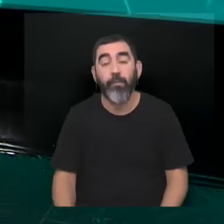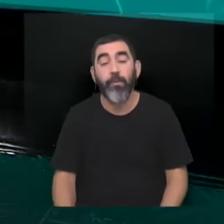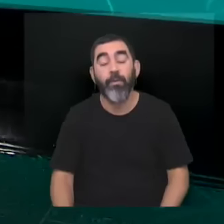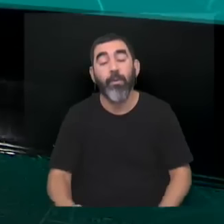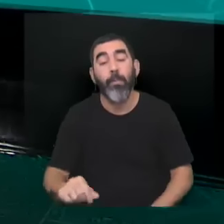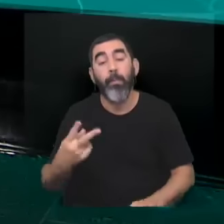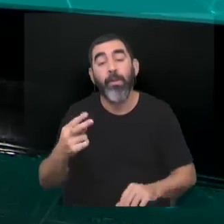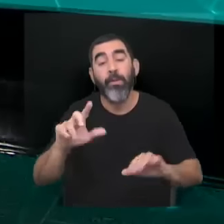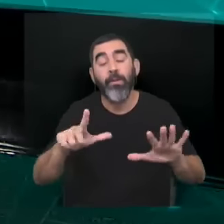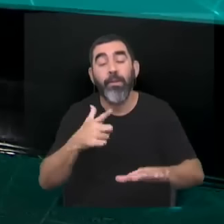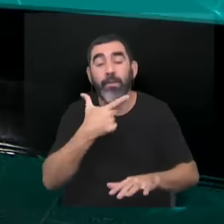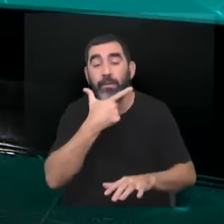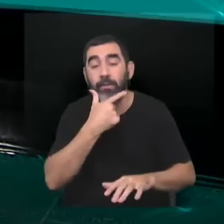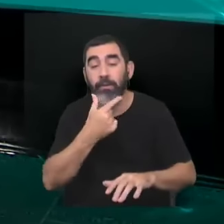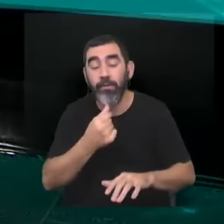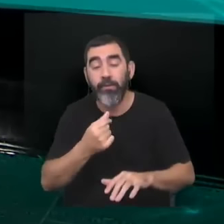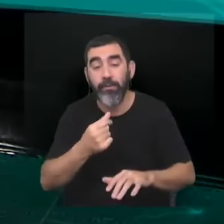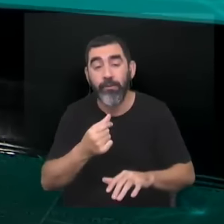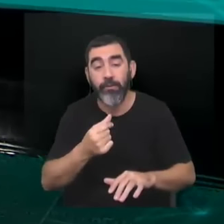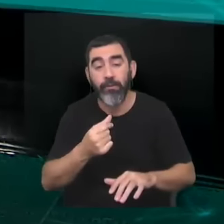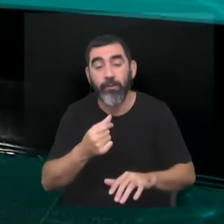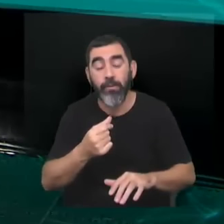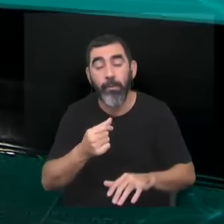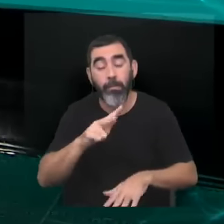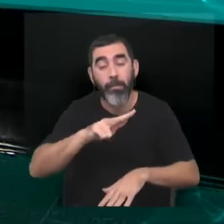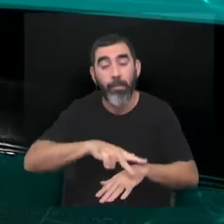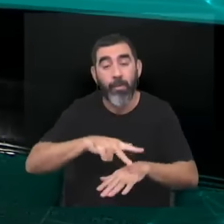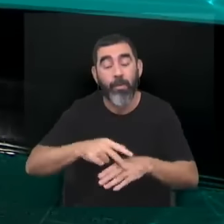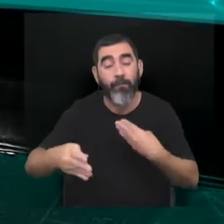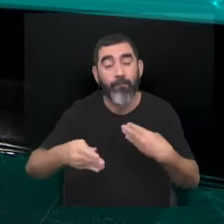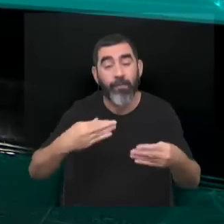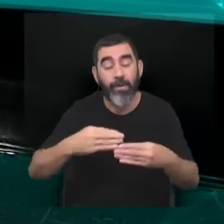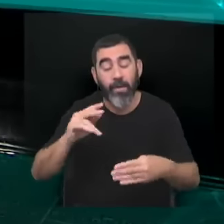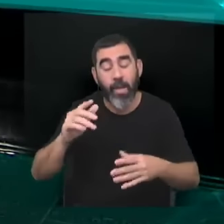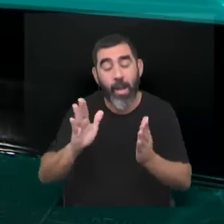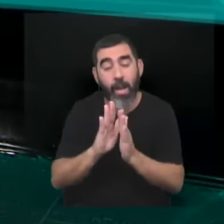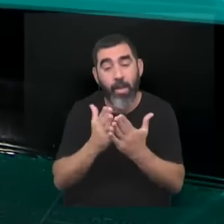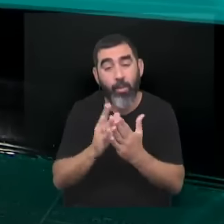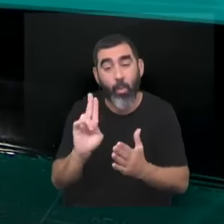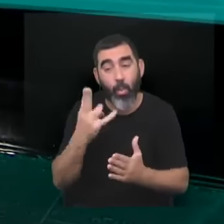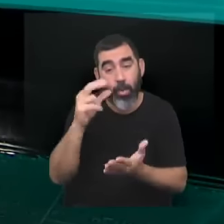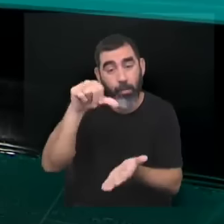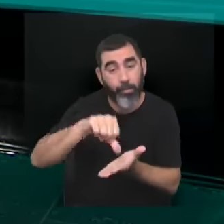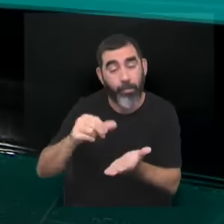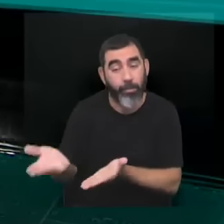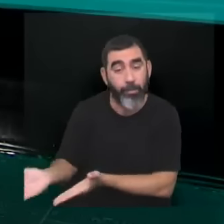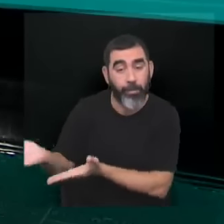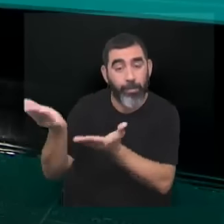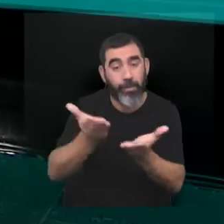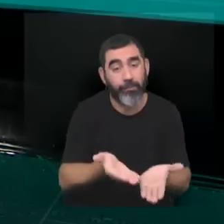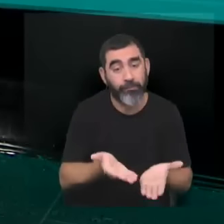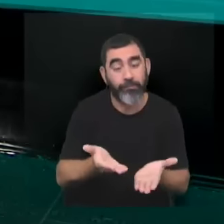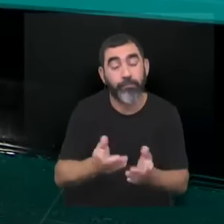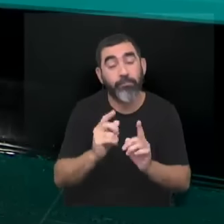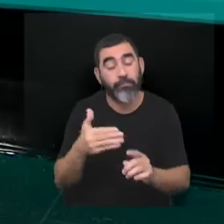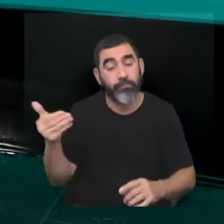27 va a comenzar la en Asunción la Feria Internacional del Libro de Paraguay con Uruguay como país invitado y la